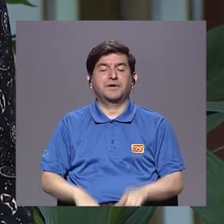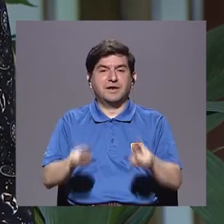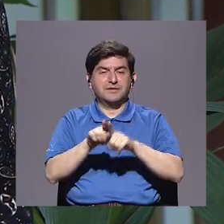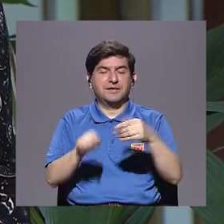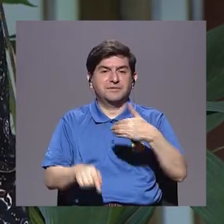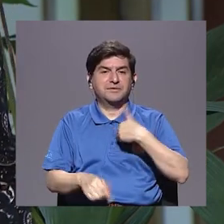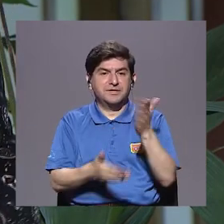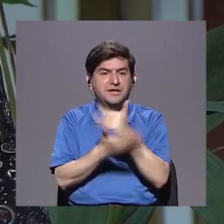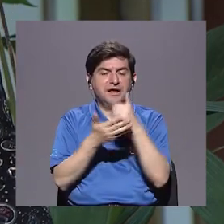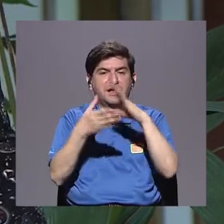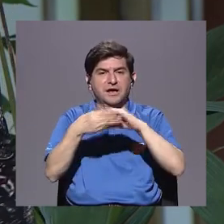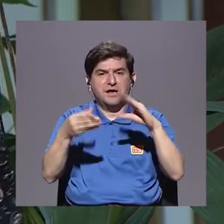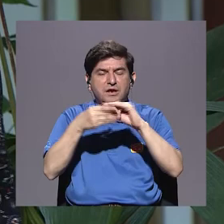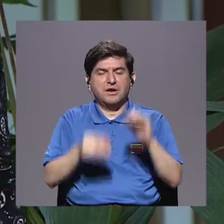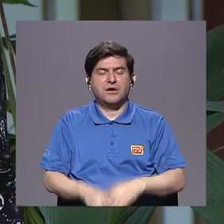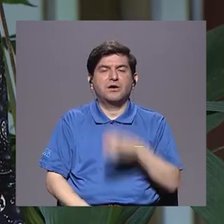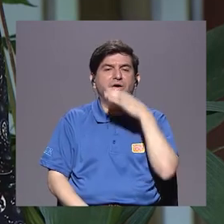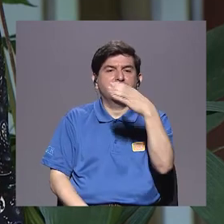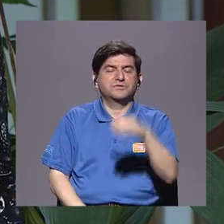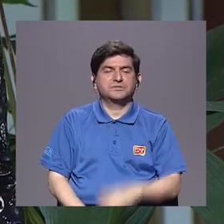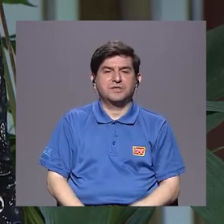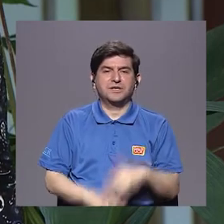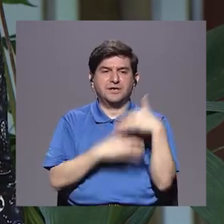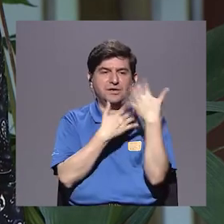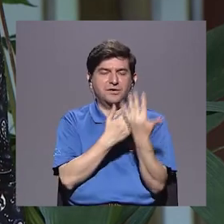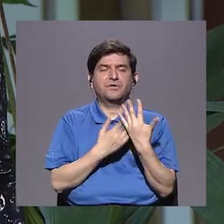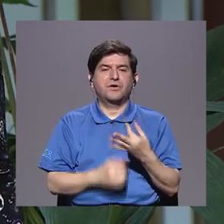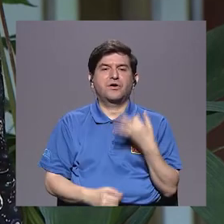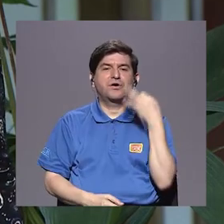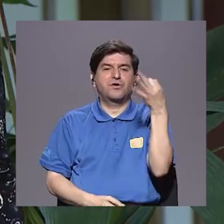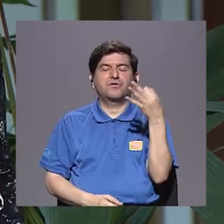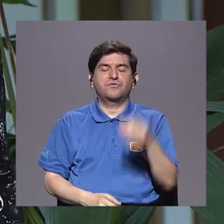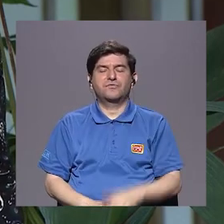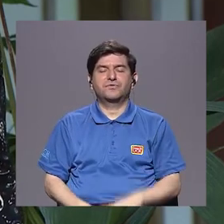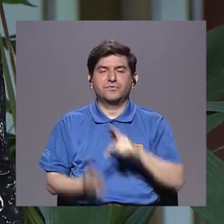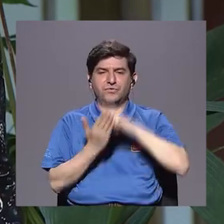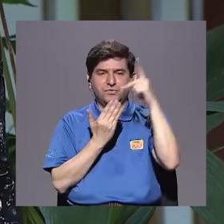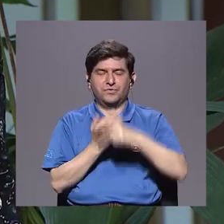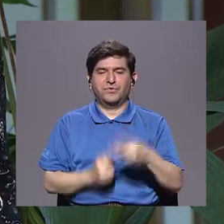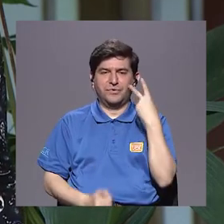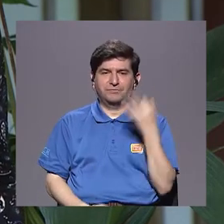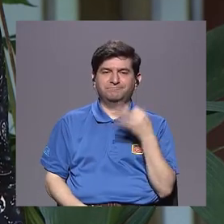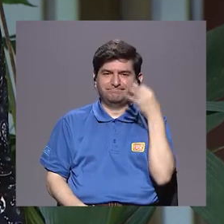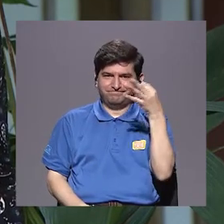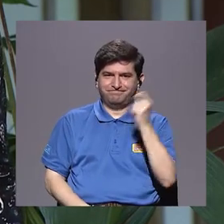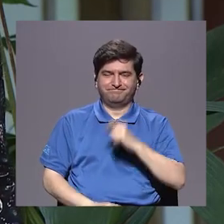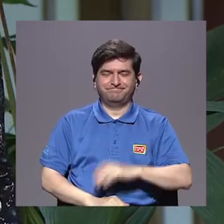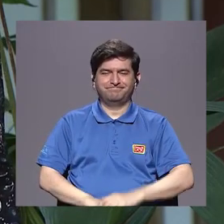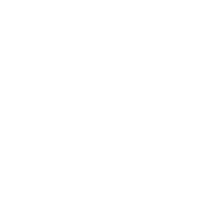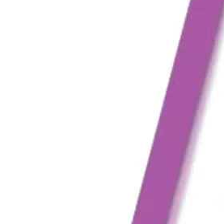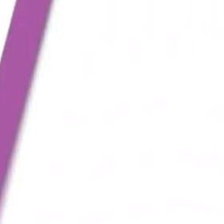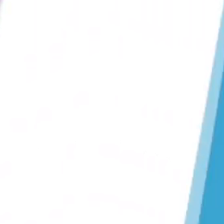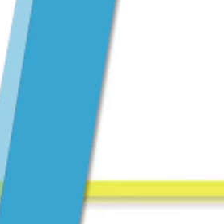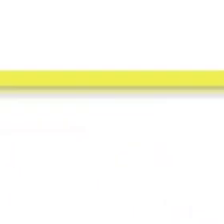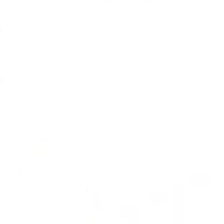yoquierovivirmejor@gmail.com si tiene algún comentario o sugerencia. Les esperamos en nuestra próxima edición. Hasta pronto.